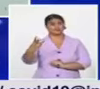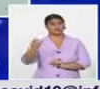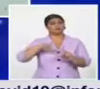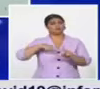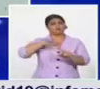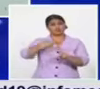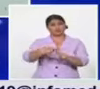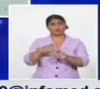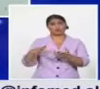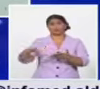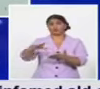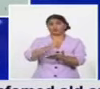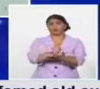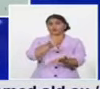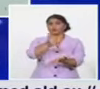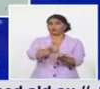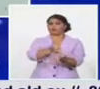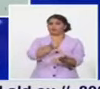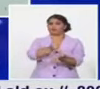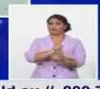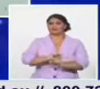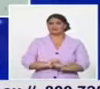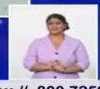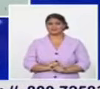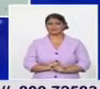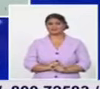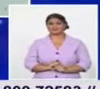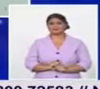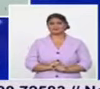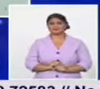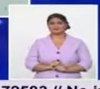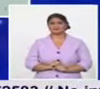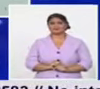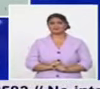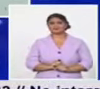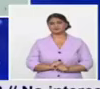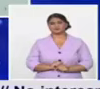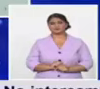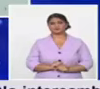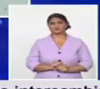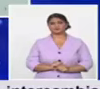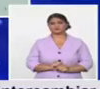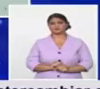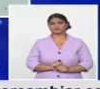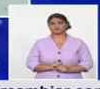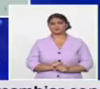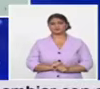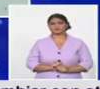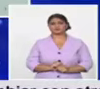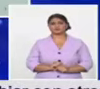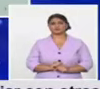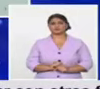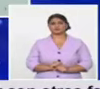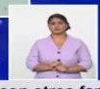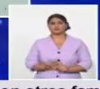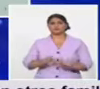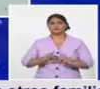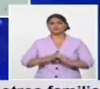Tunas, los 3 viajeros cubanos procedentes de Rusia. En Granma se